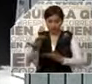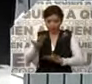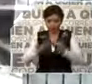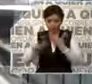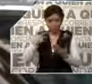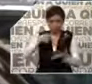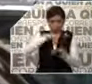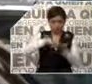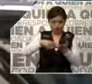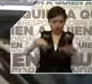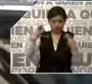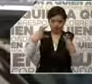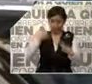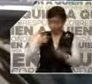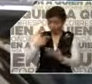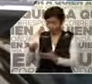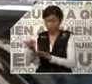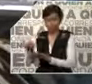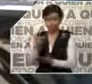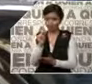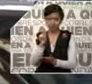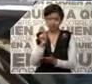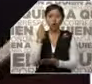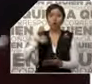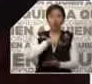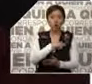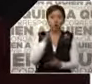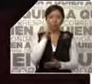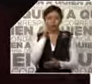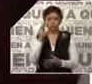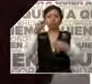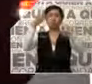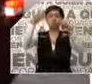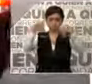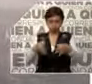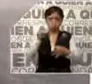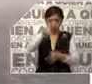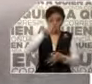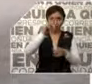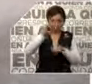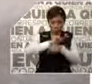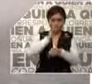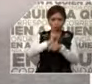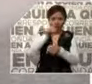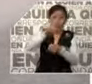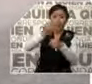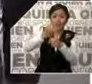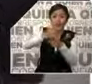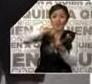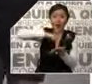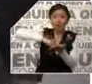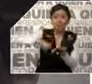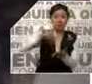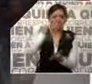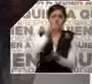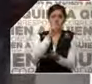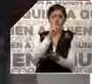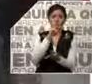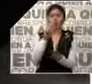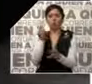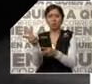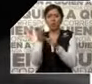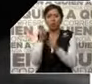compraventa. Nosotros nada más le vamos a dar el servicio, la certeza de que ese vehículo que está comprando no tiene ninguna